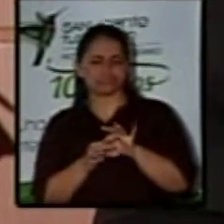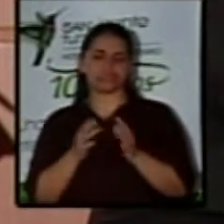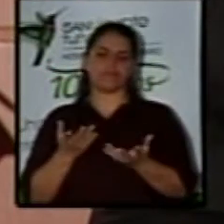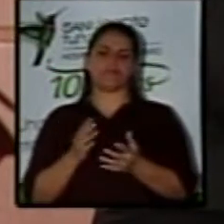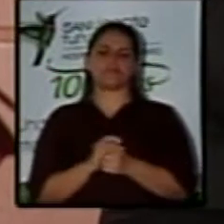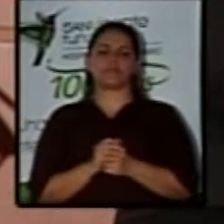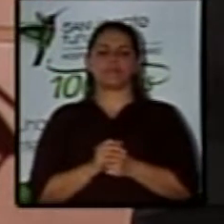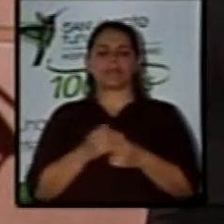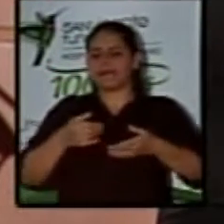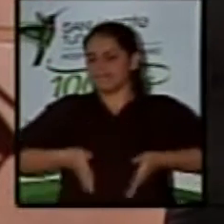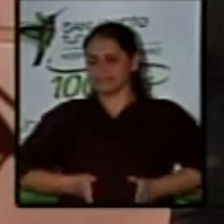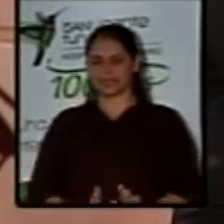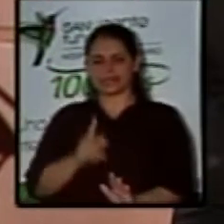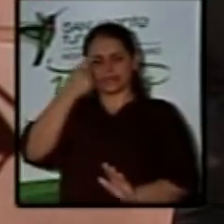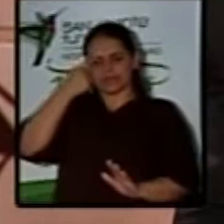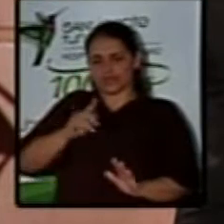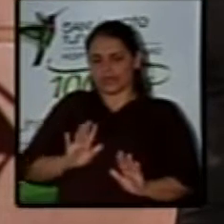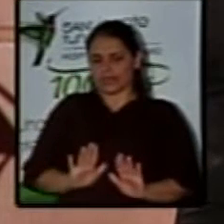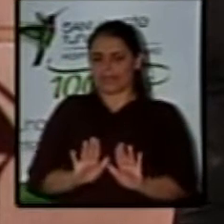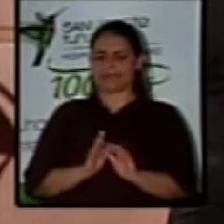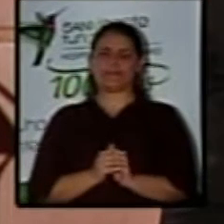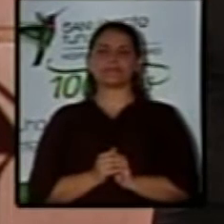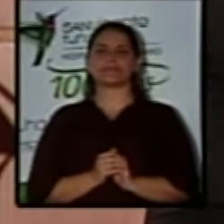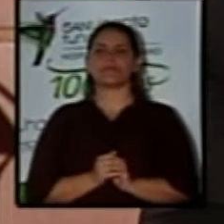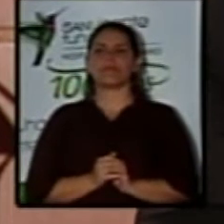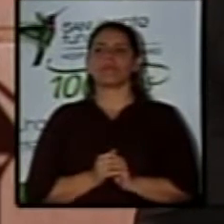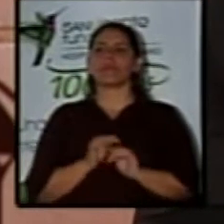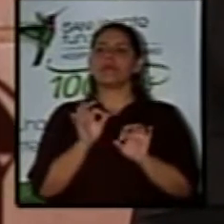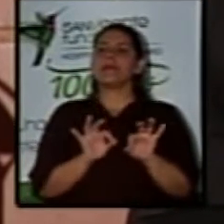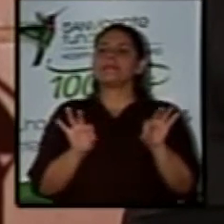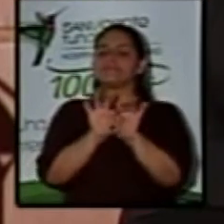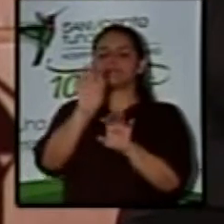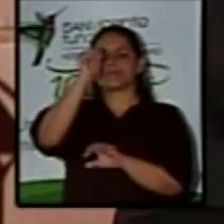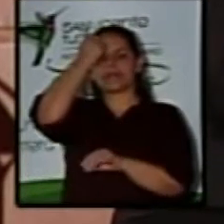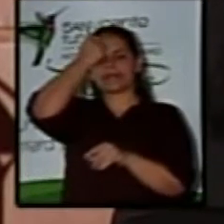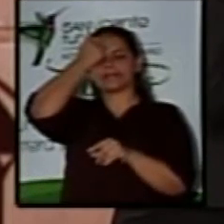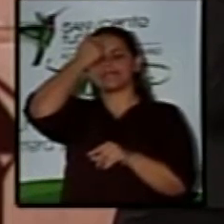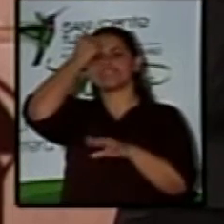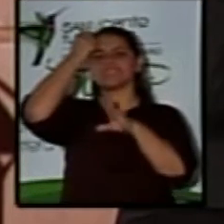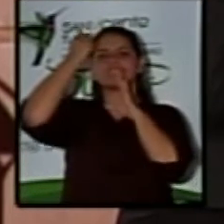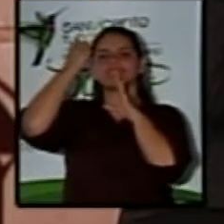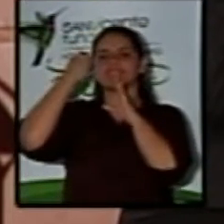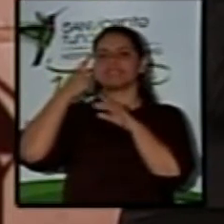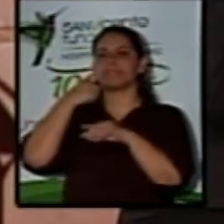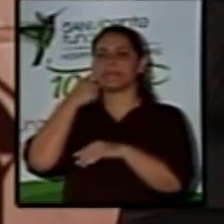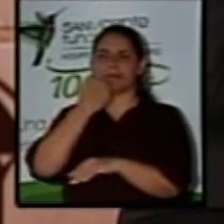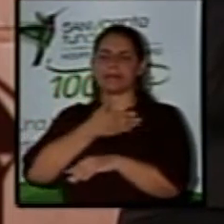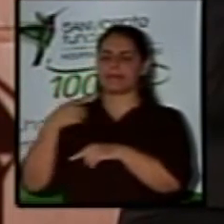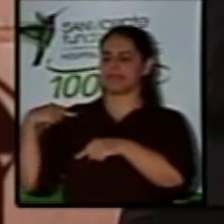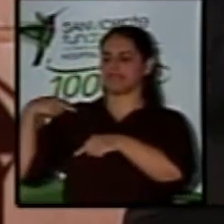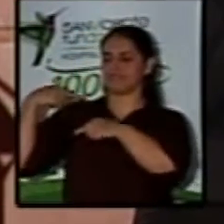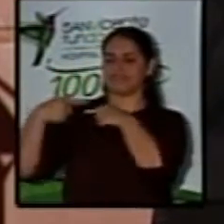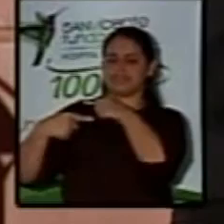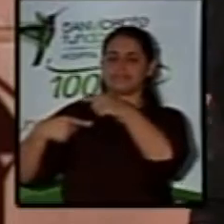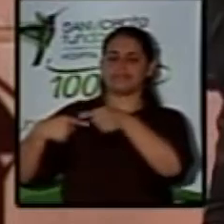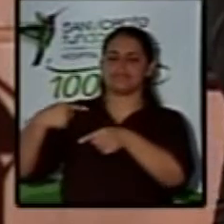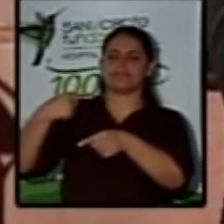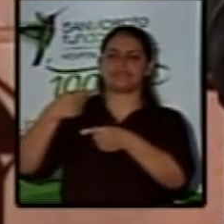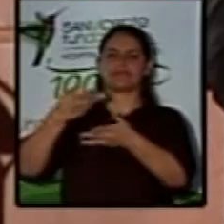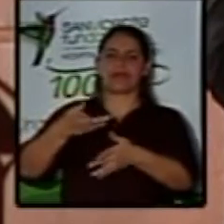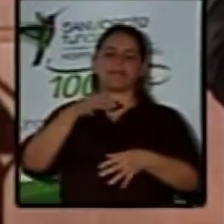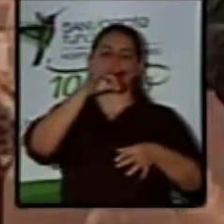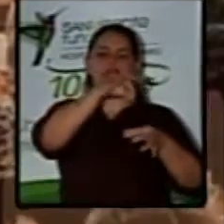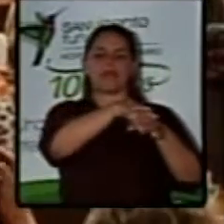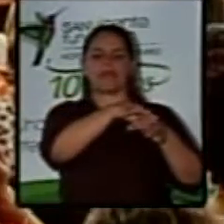ellos. Entre los factores primarios, el más importante es la herencia, la genética. Genéticamente